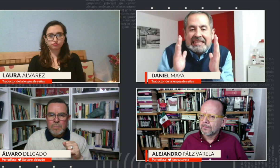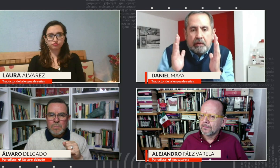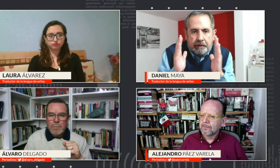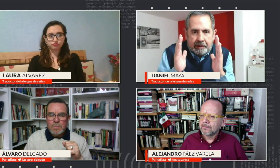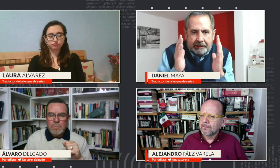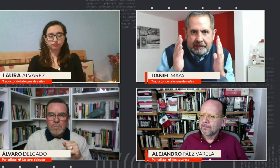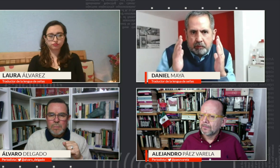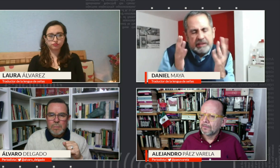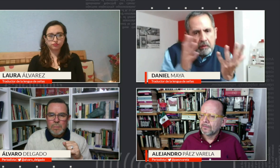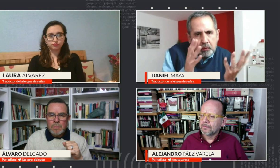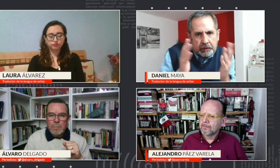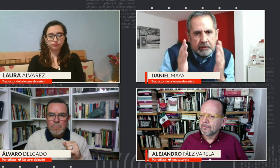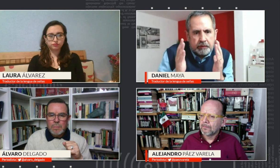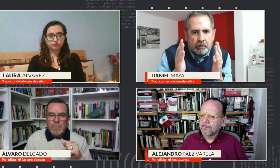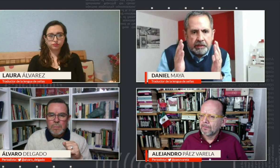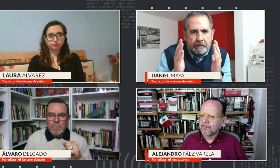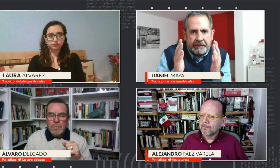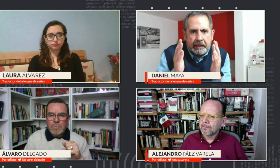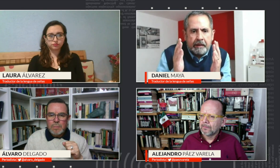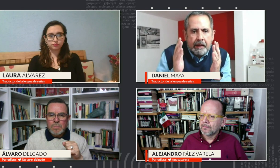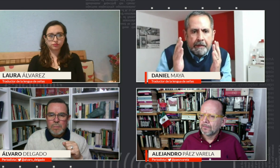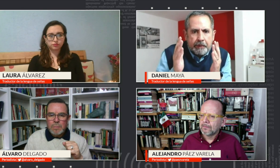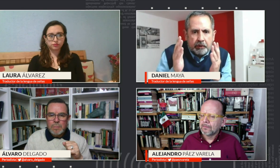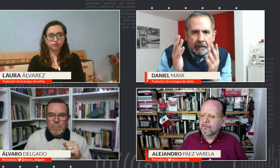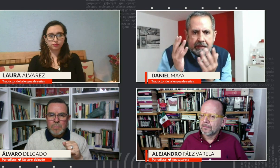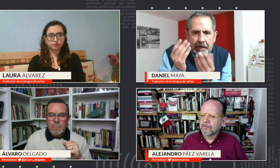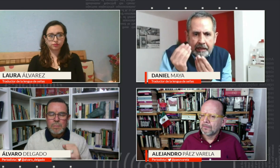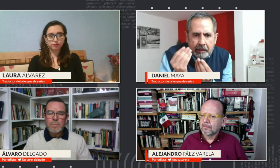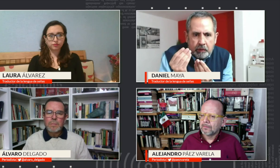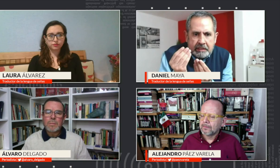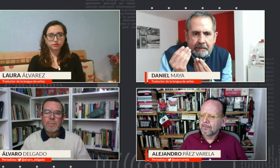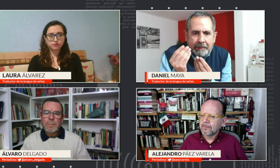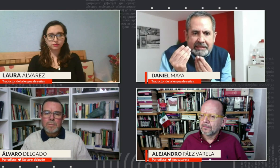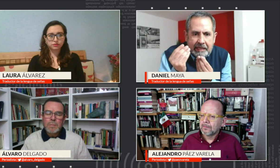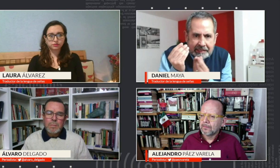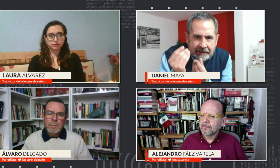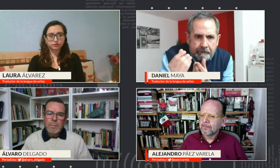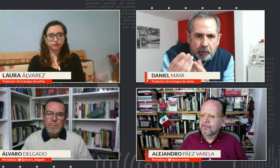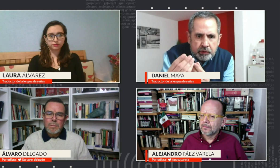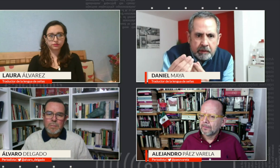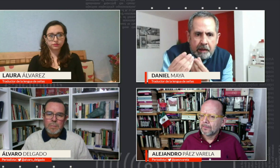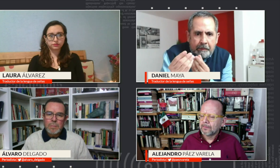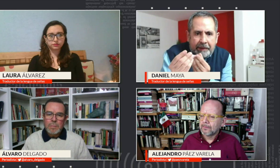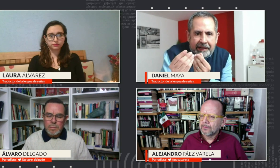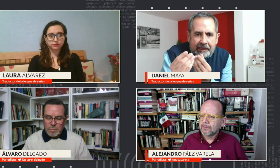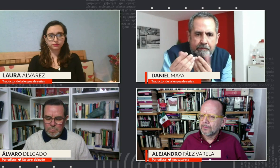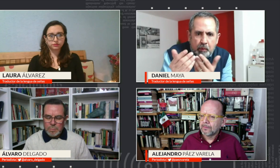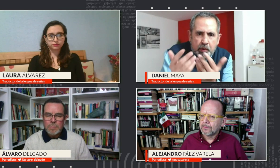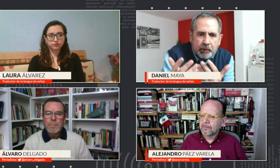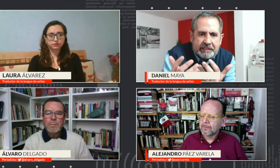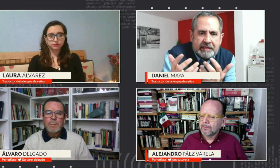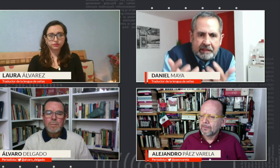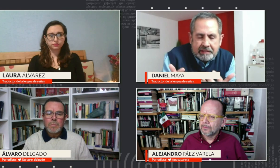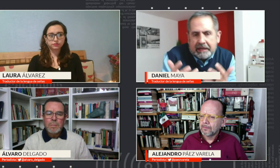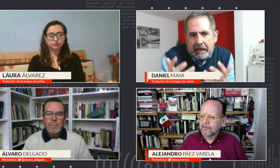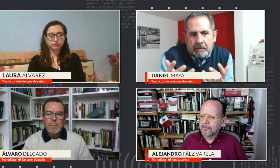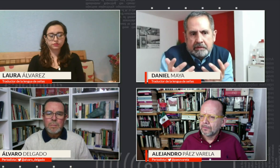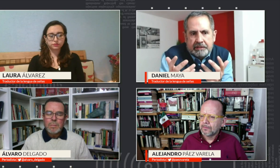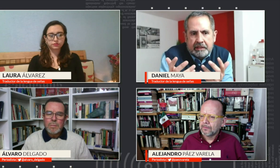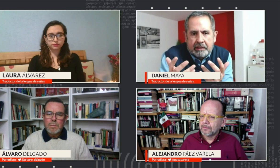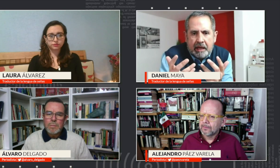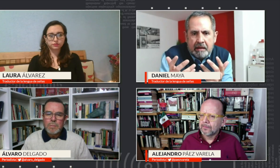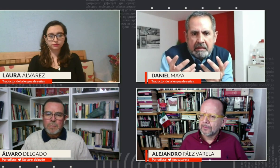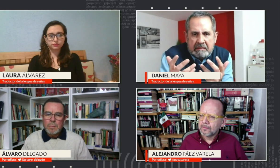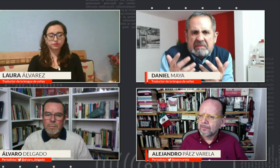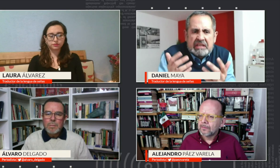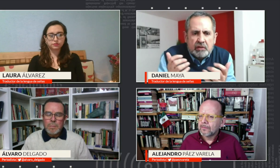ese estilo de que tenemos, cada uno tiene su estilo de interpretar, pero también el reto es de pasar esa voz para que el público se sienta cercano,